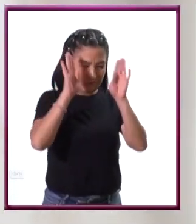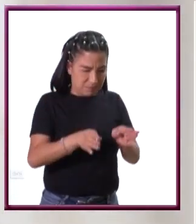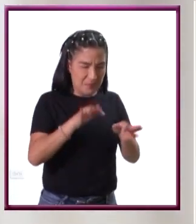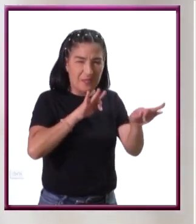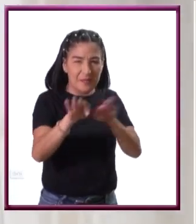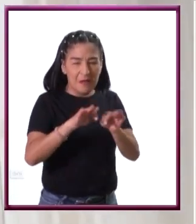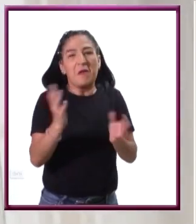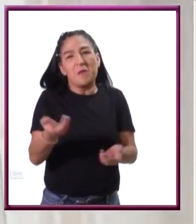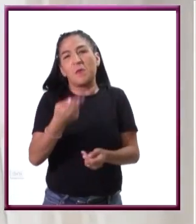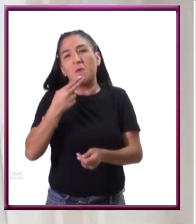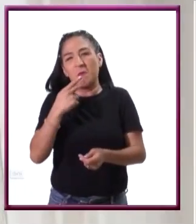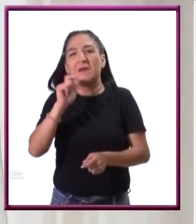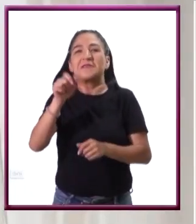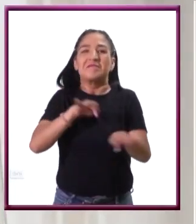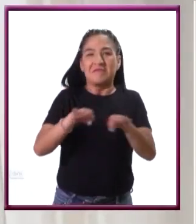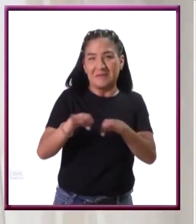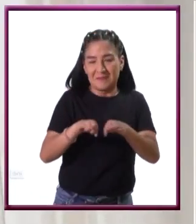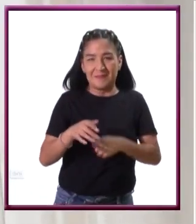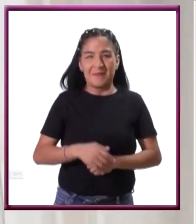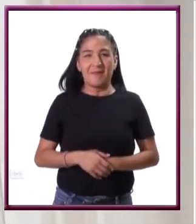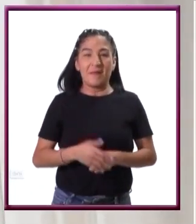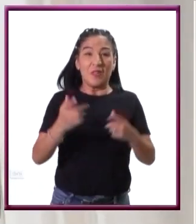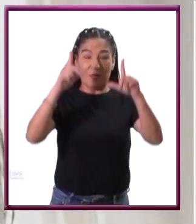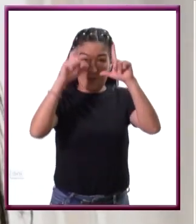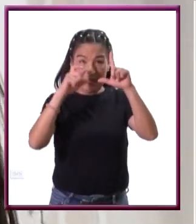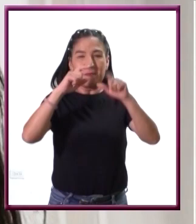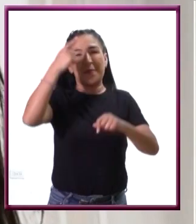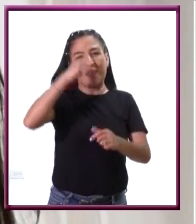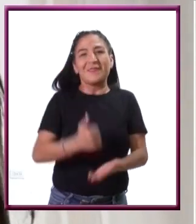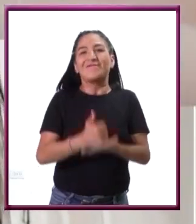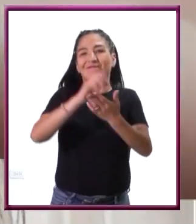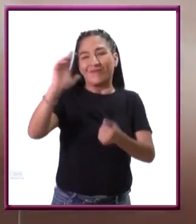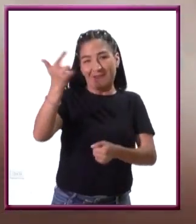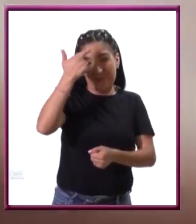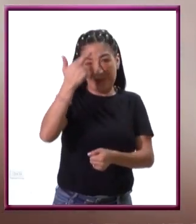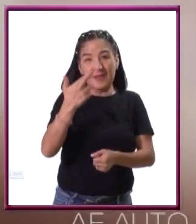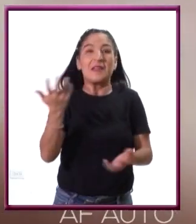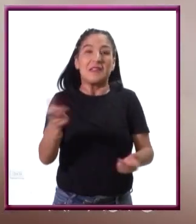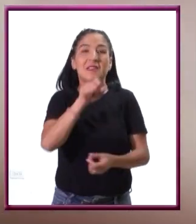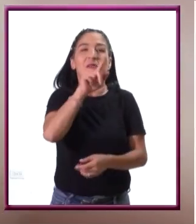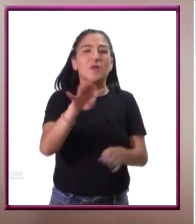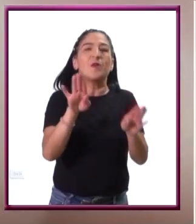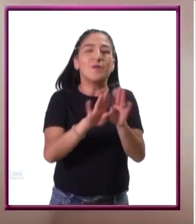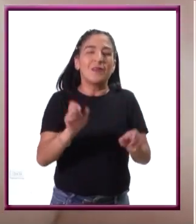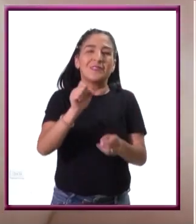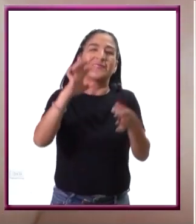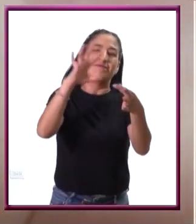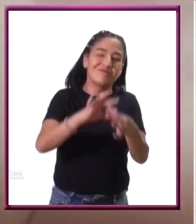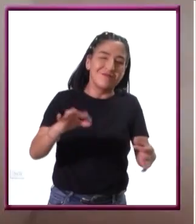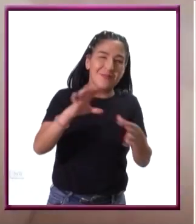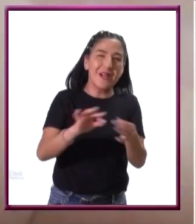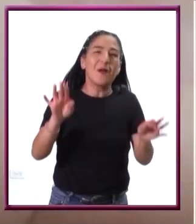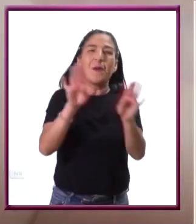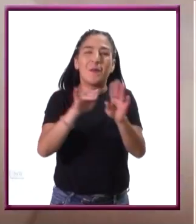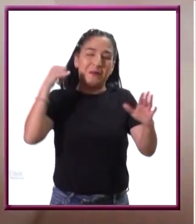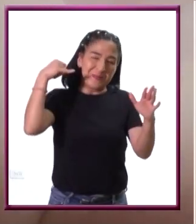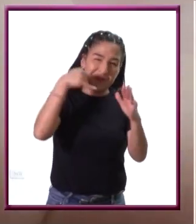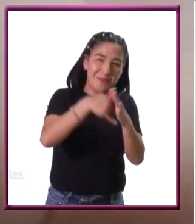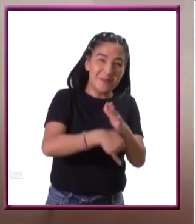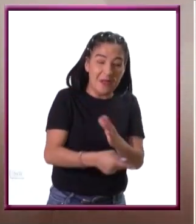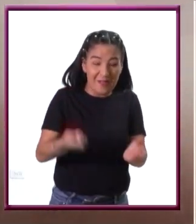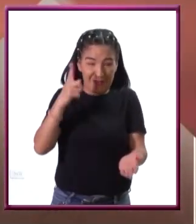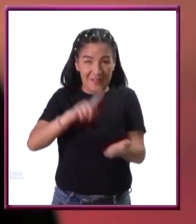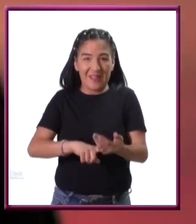Las fotografías no solo nos ayudan a recordar, sino que nos dicen muchos detalles que tal vez no apreciamos en